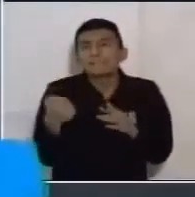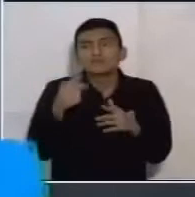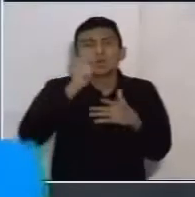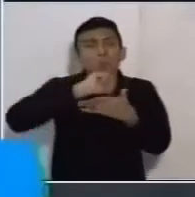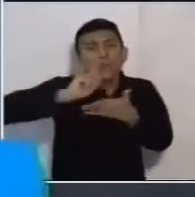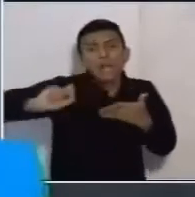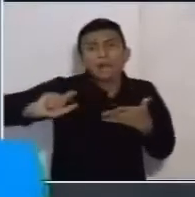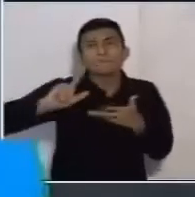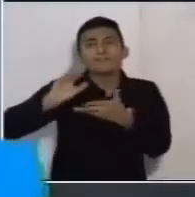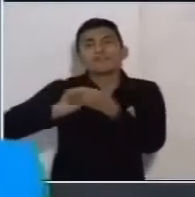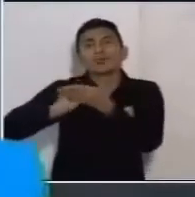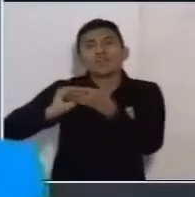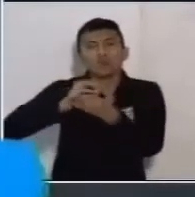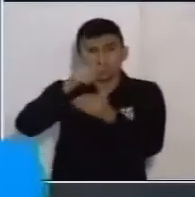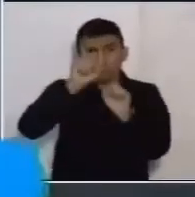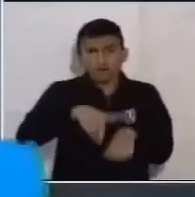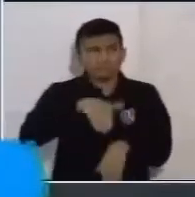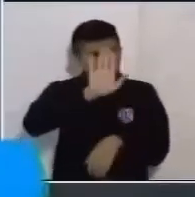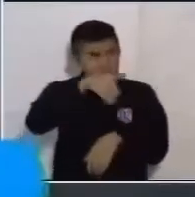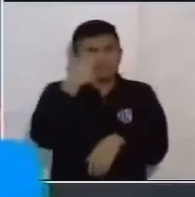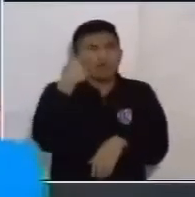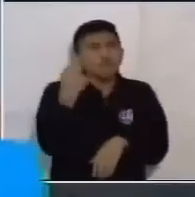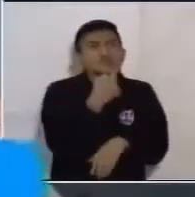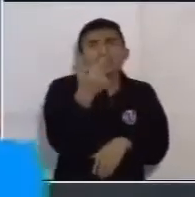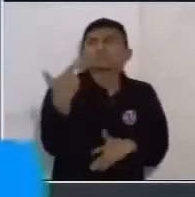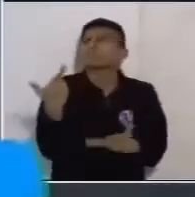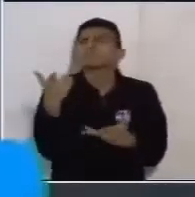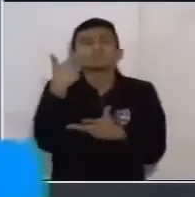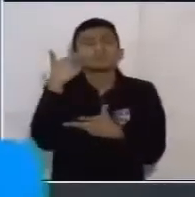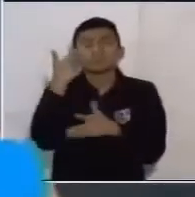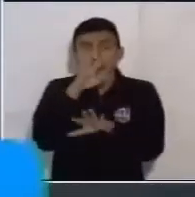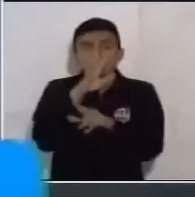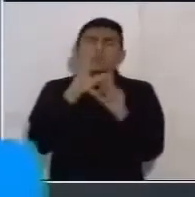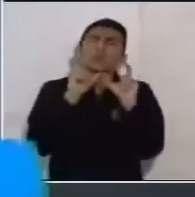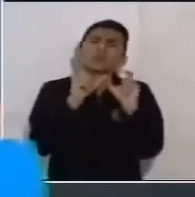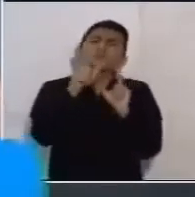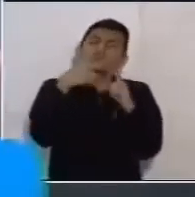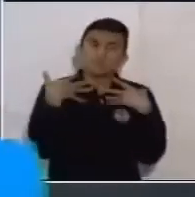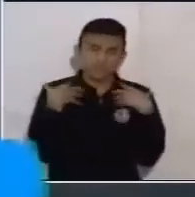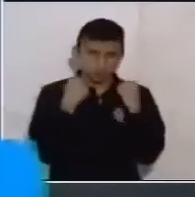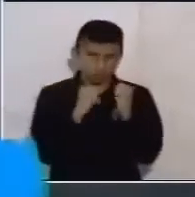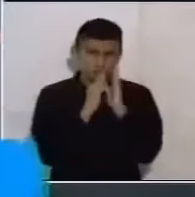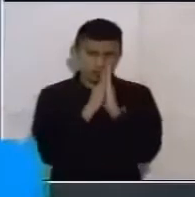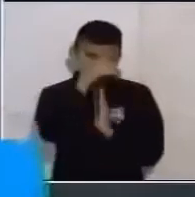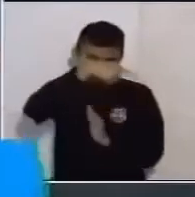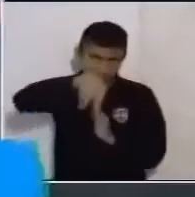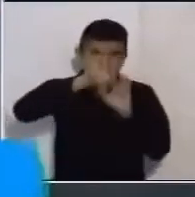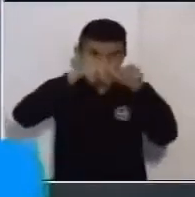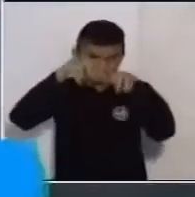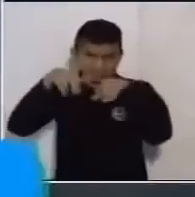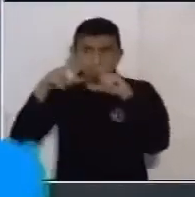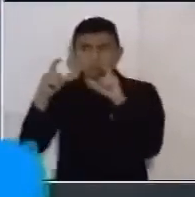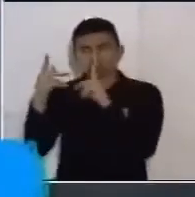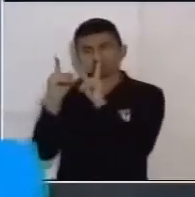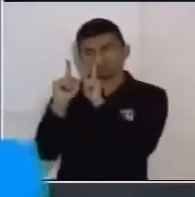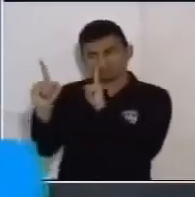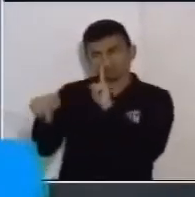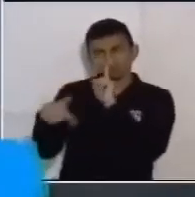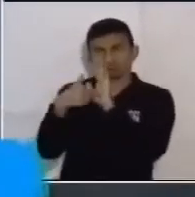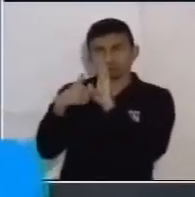nos desinfectemos, por favor. Eso es muy importante. Cuidándonos nosotros, cuidamos a los demás.